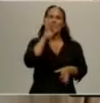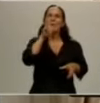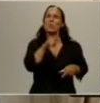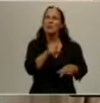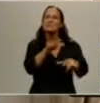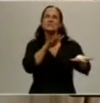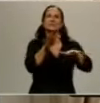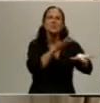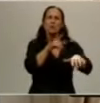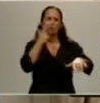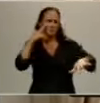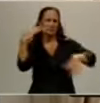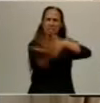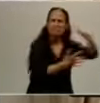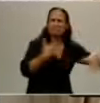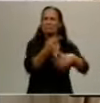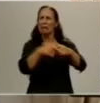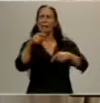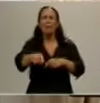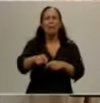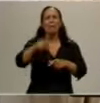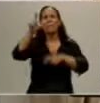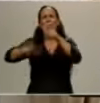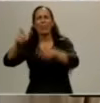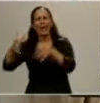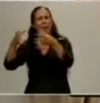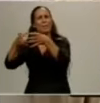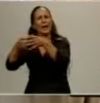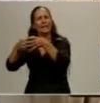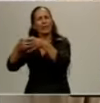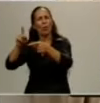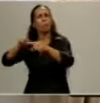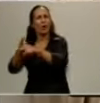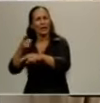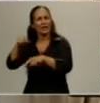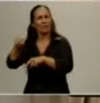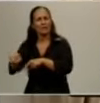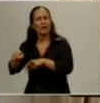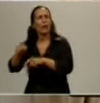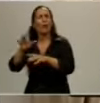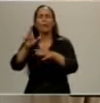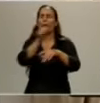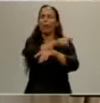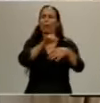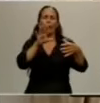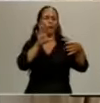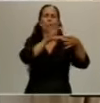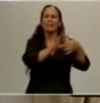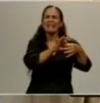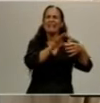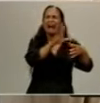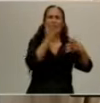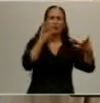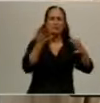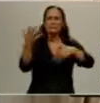Había sido una escaramuza entre dirigentes o militantes de un sector, de un sindicato y el Partido Obrero,